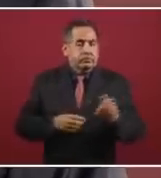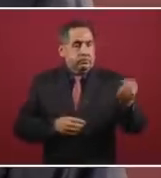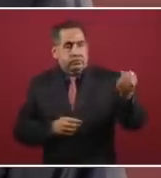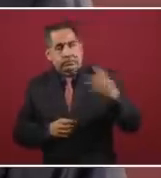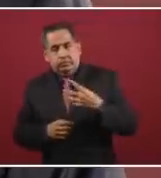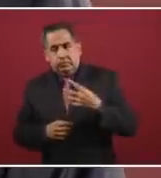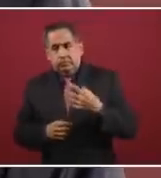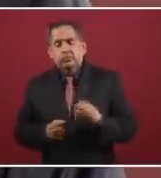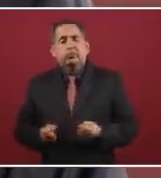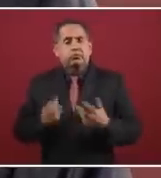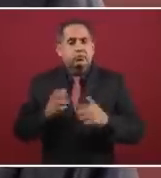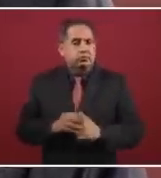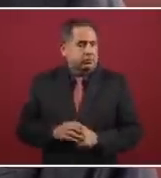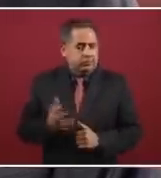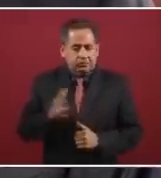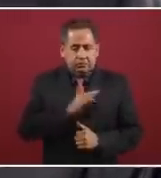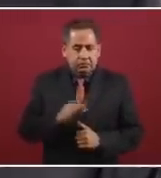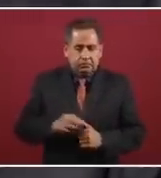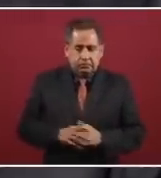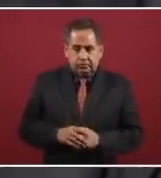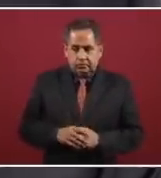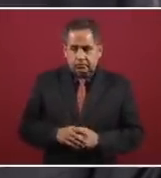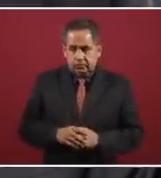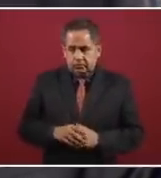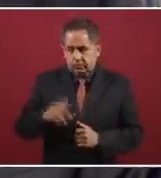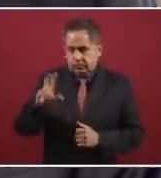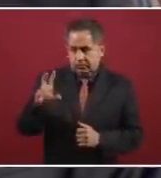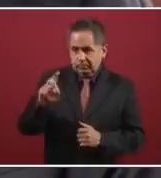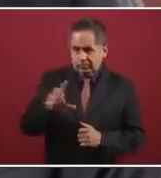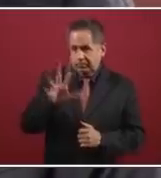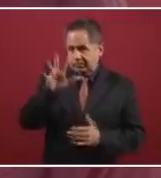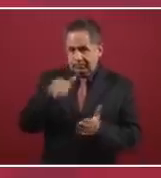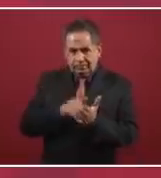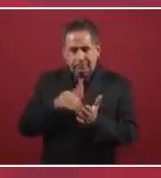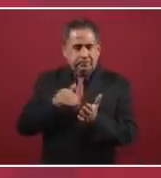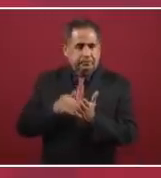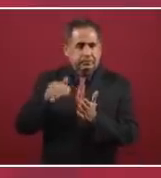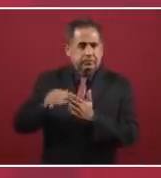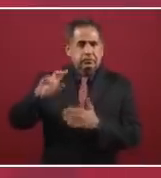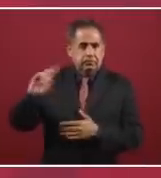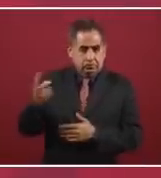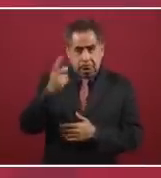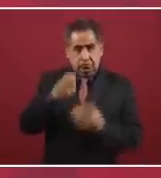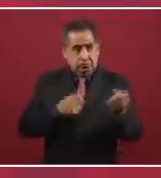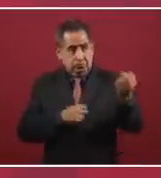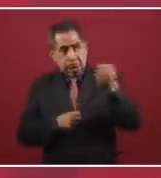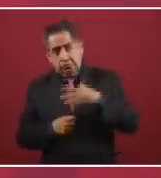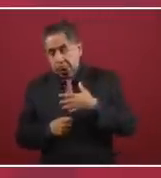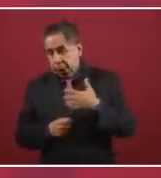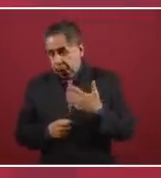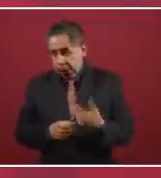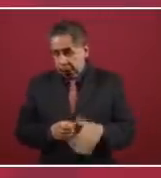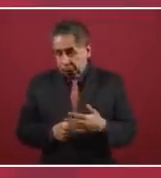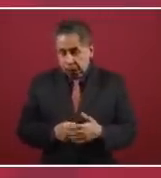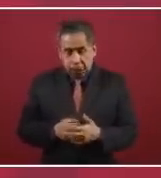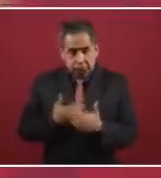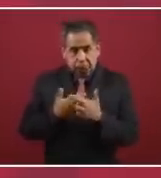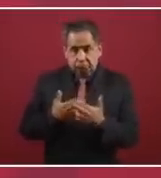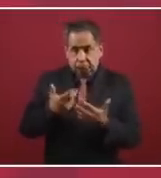a recibir alrededor de 35 mil millones de dólares y es un